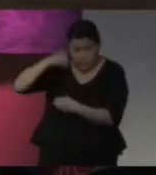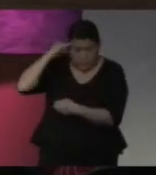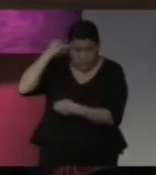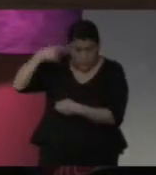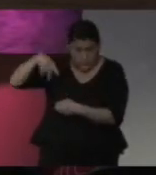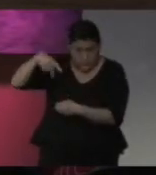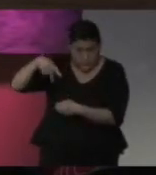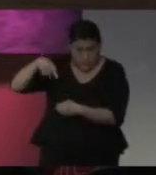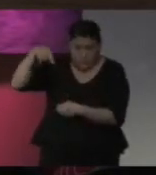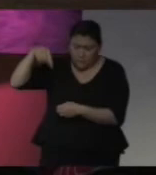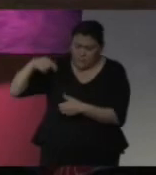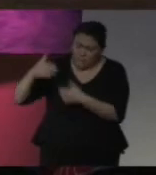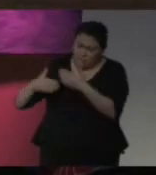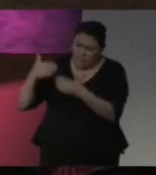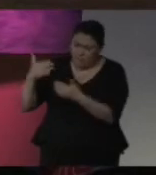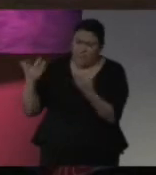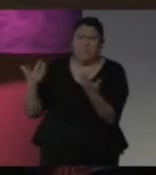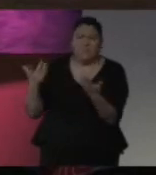mismas.